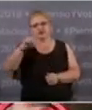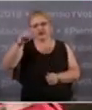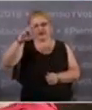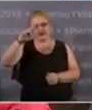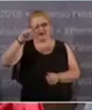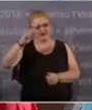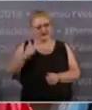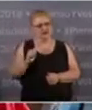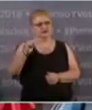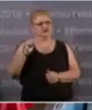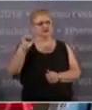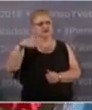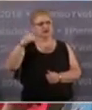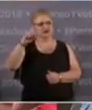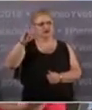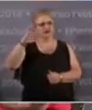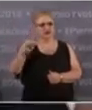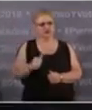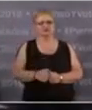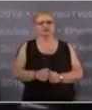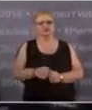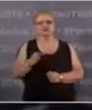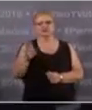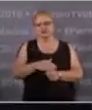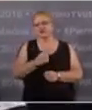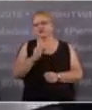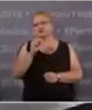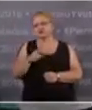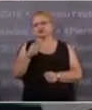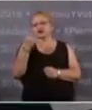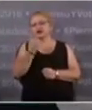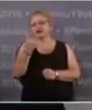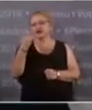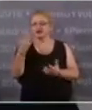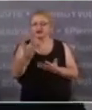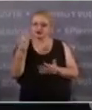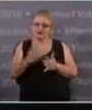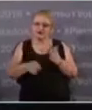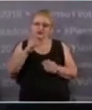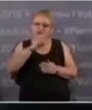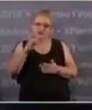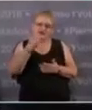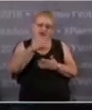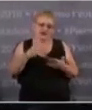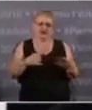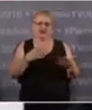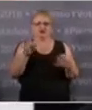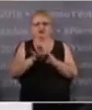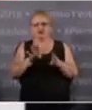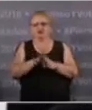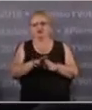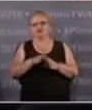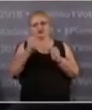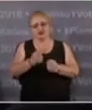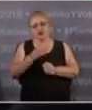minuto, candidata. Por supuesto que hace falta una reingeniería en materia de seguridad. Lo que tenemos hoy en día en nuestro